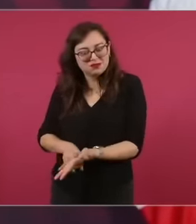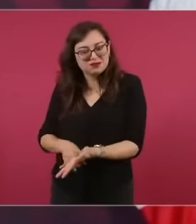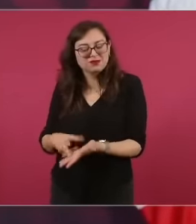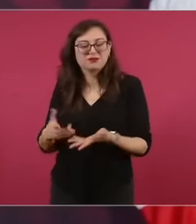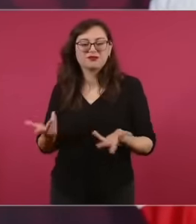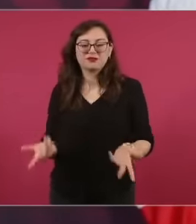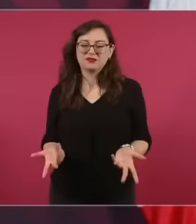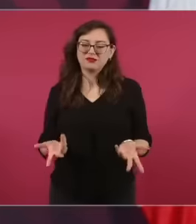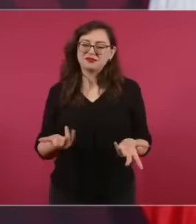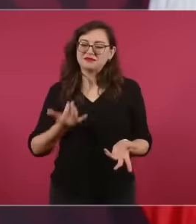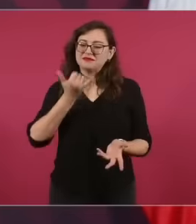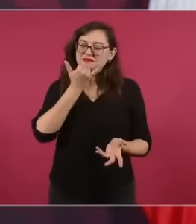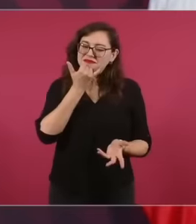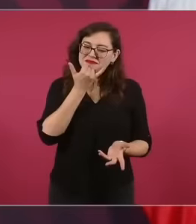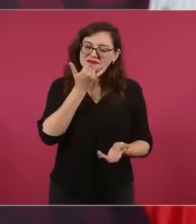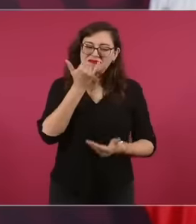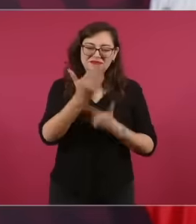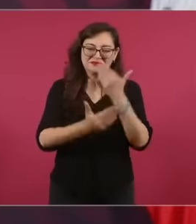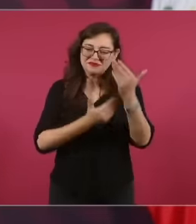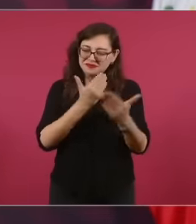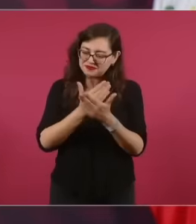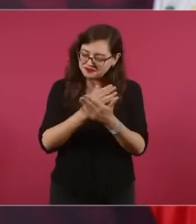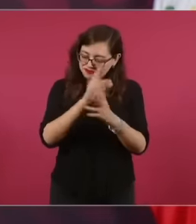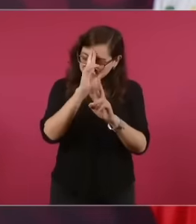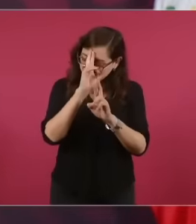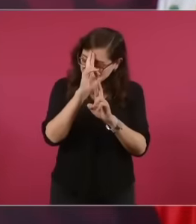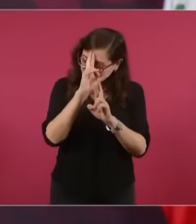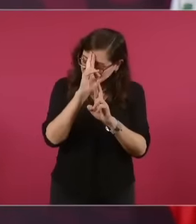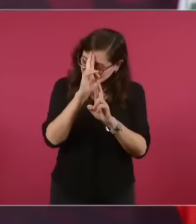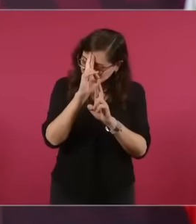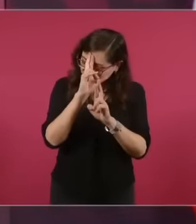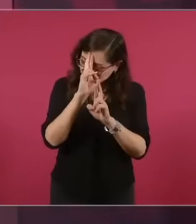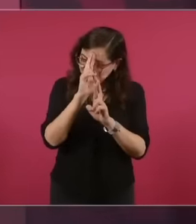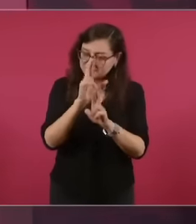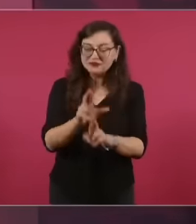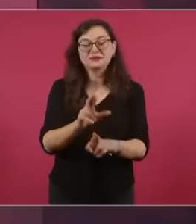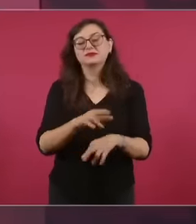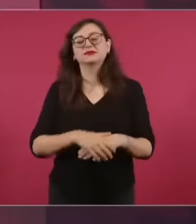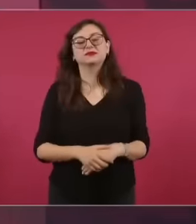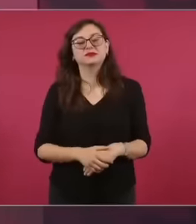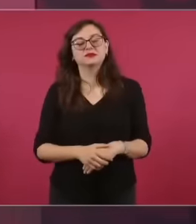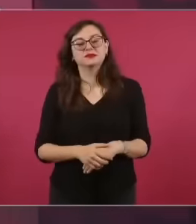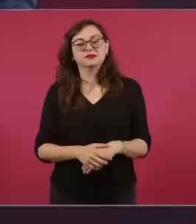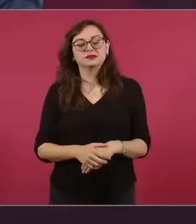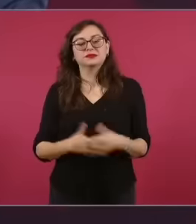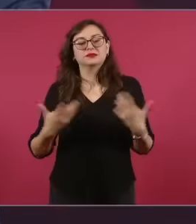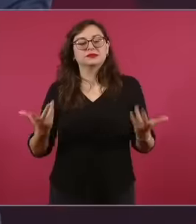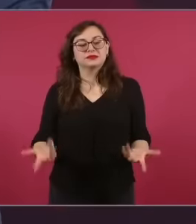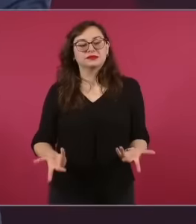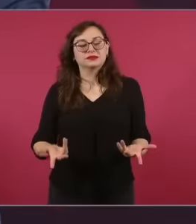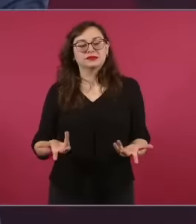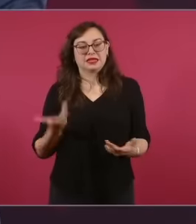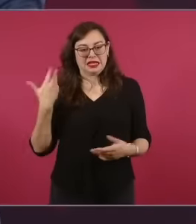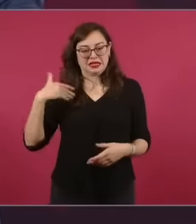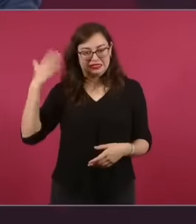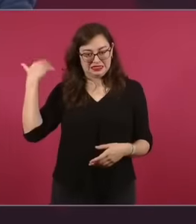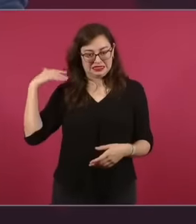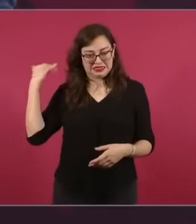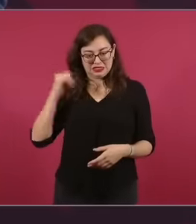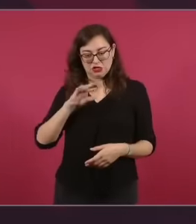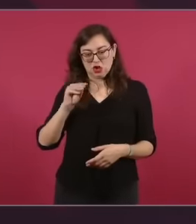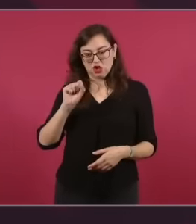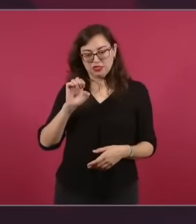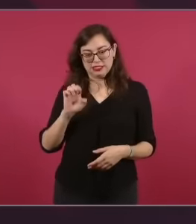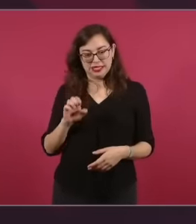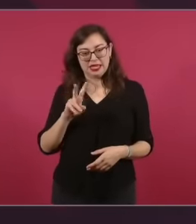con todo respeto, y lo decía Vasconcelos, José